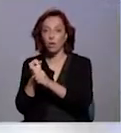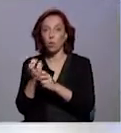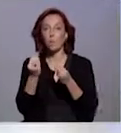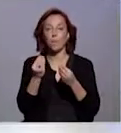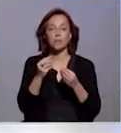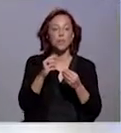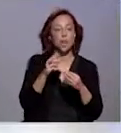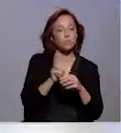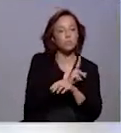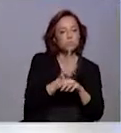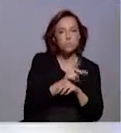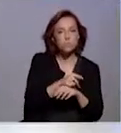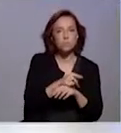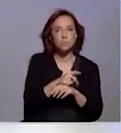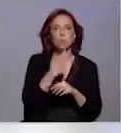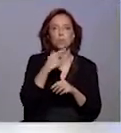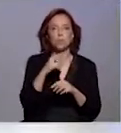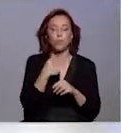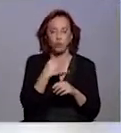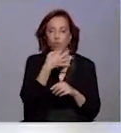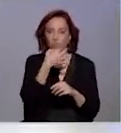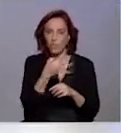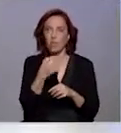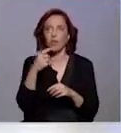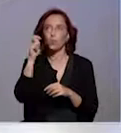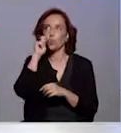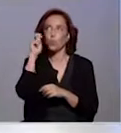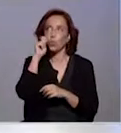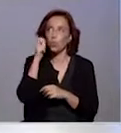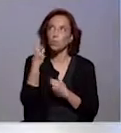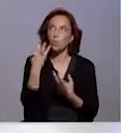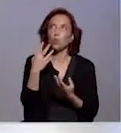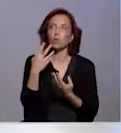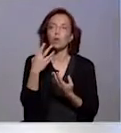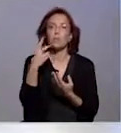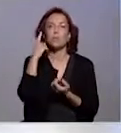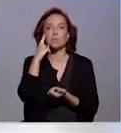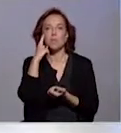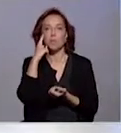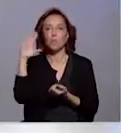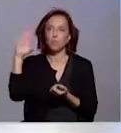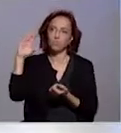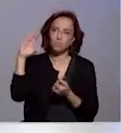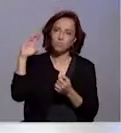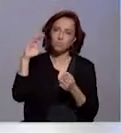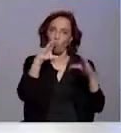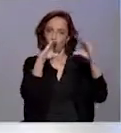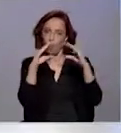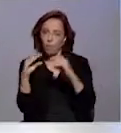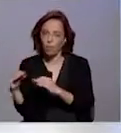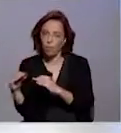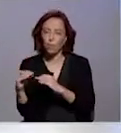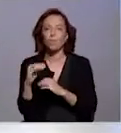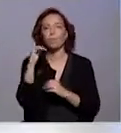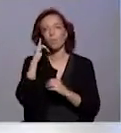y bueno este ponía el ejemplo del turismo porque efectivamente nosotros preveíamos lamentablemente que va haber un decrecimiento de actividad y ya los